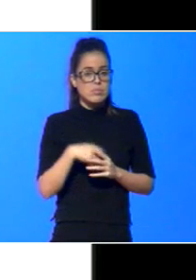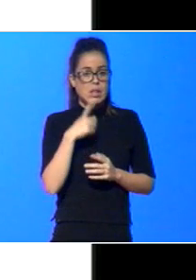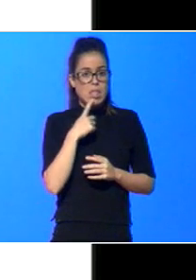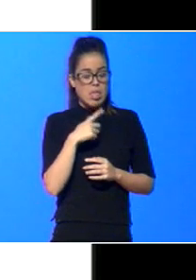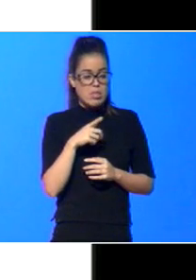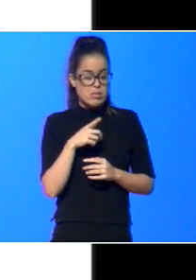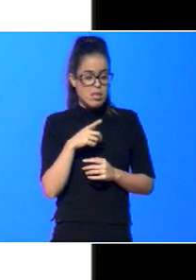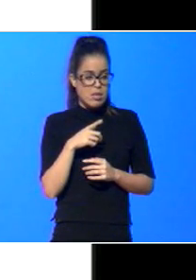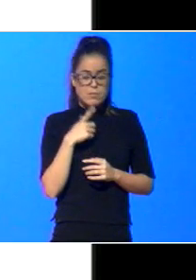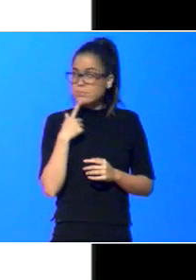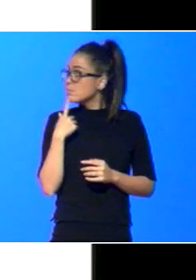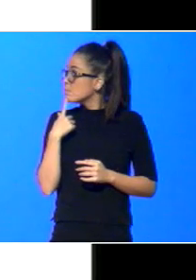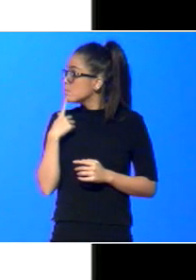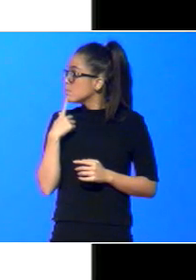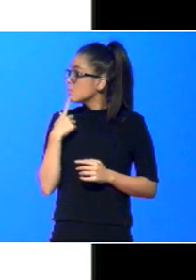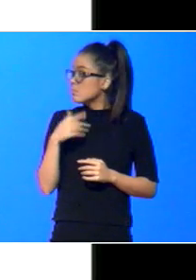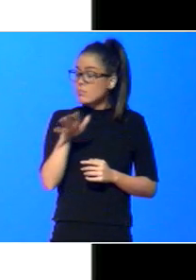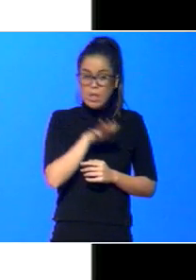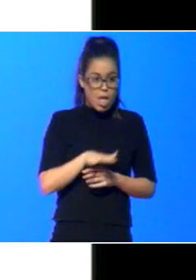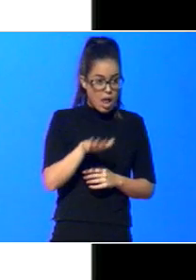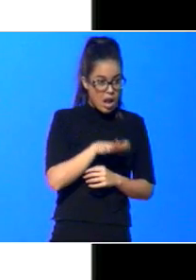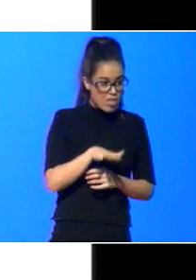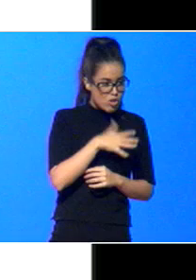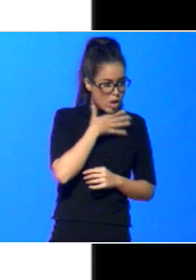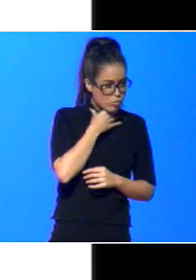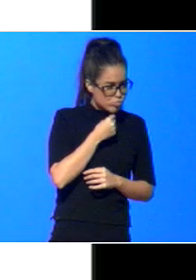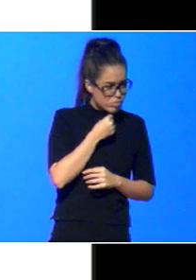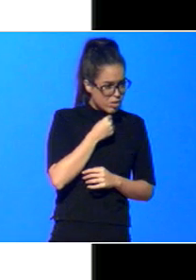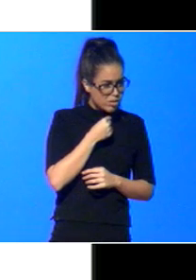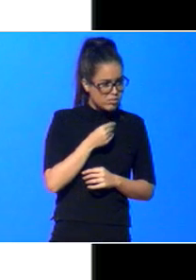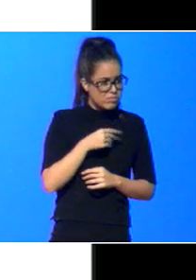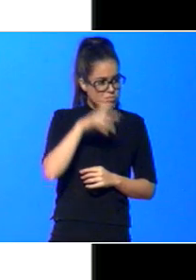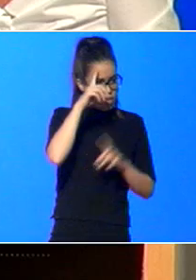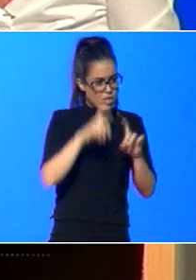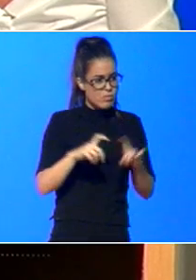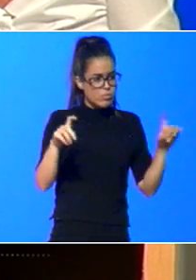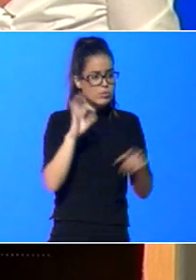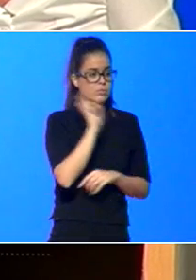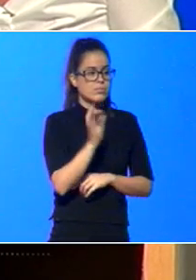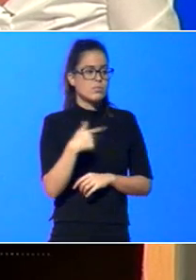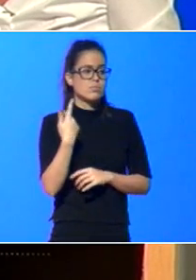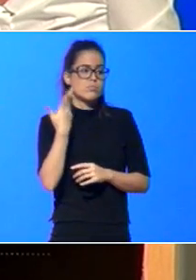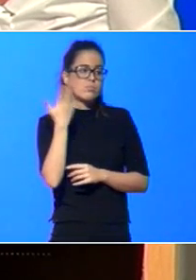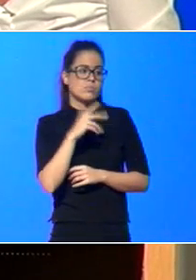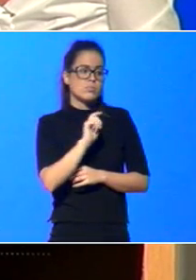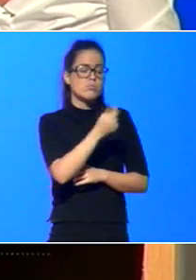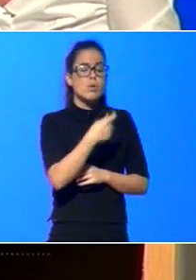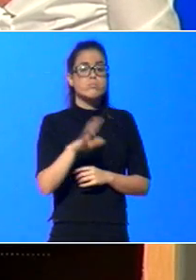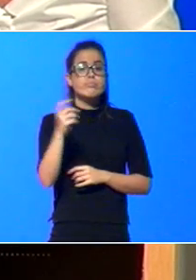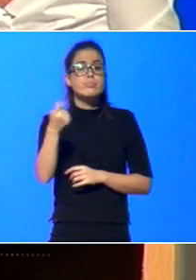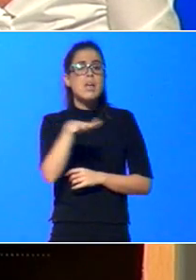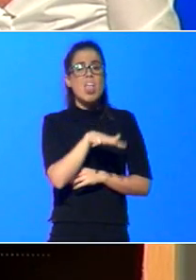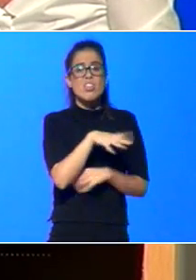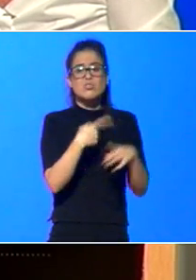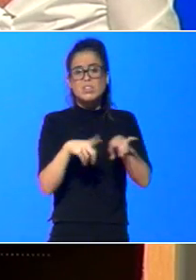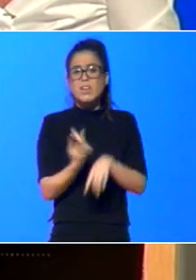consigue en el otro. Y ahí está la reflexión en cuanto a las personas que se sienten más entendidas en el aula de apoyo, también porque se sienten más entendidas en el